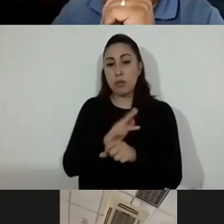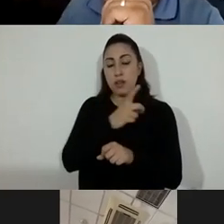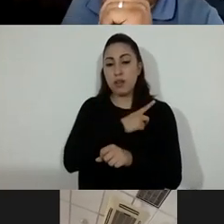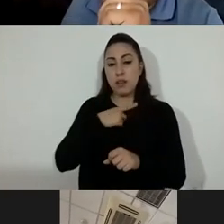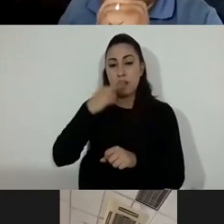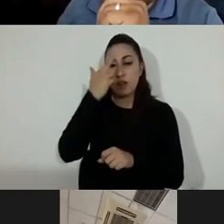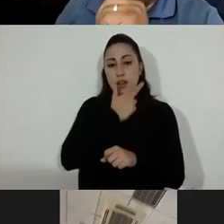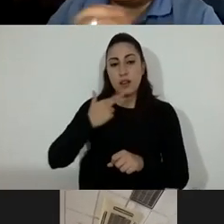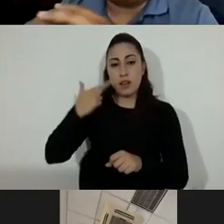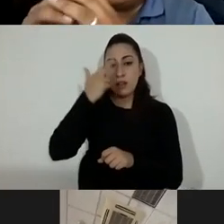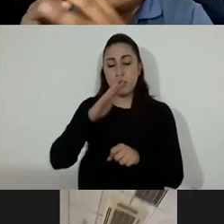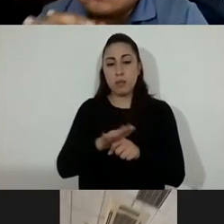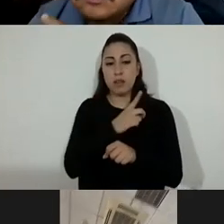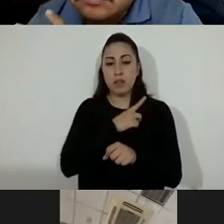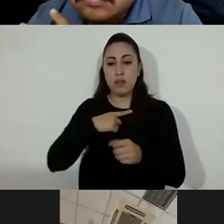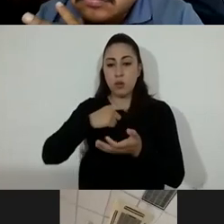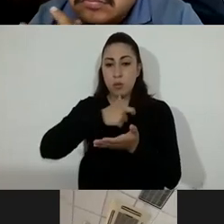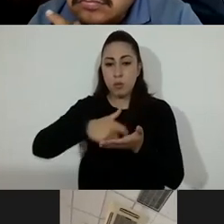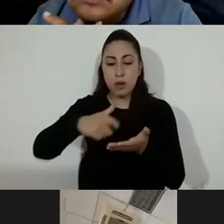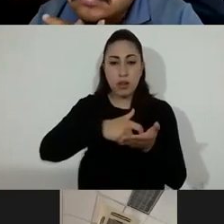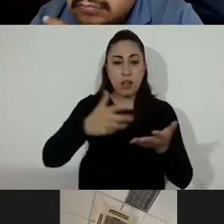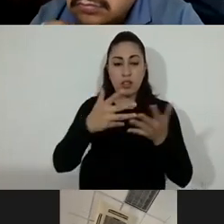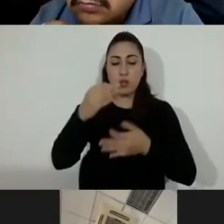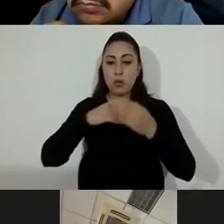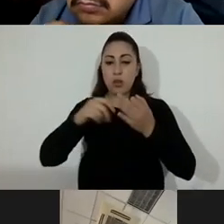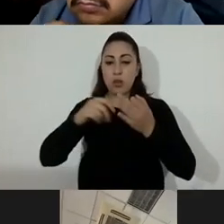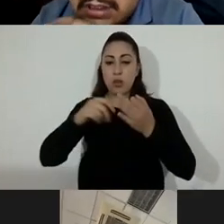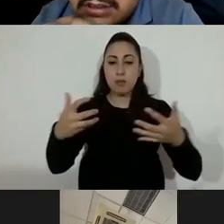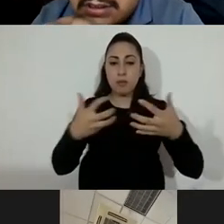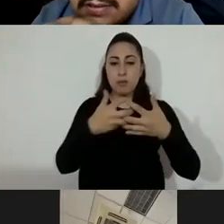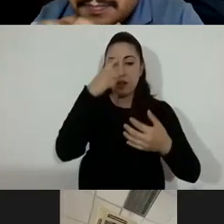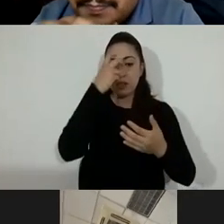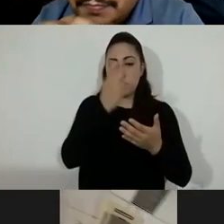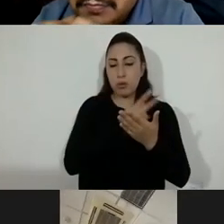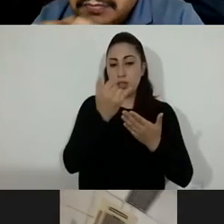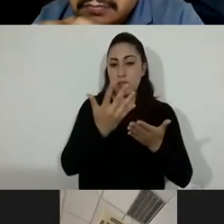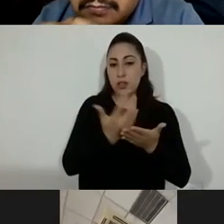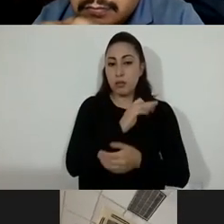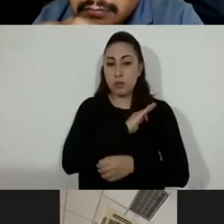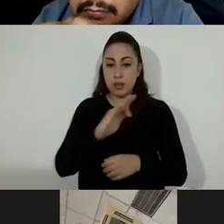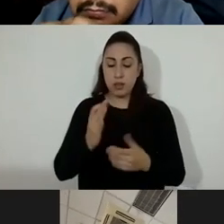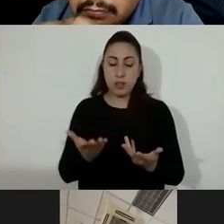primero se tendría que comprar o ver la situación jurídica que tiene. Entonces creo que